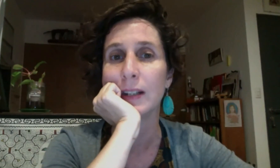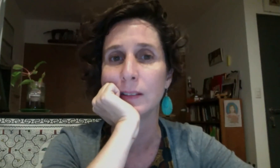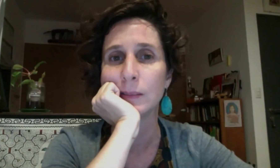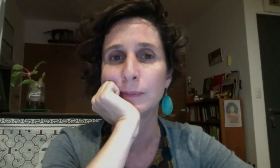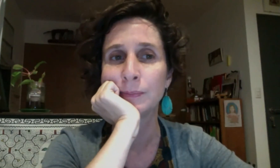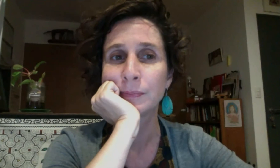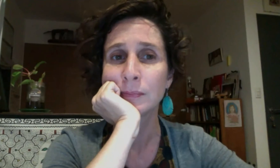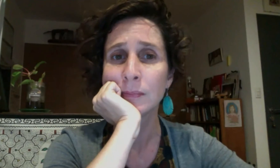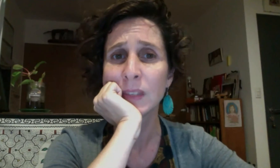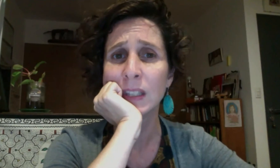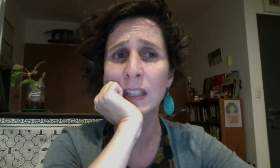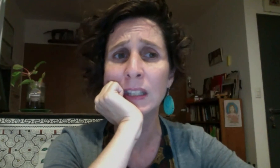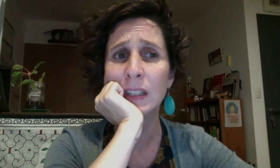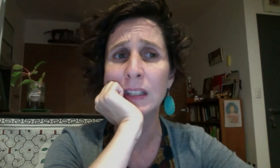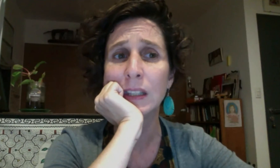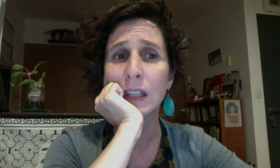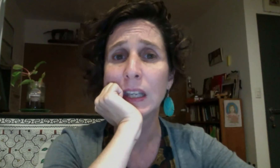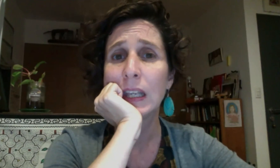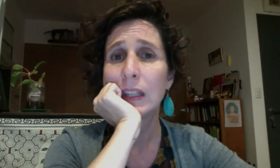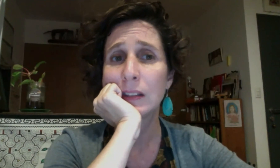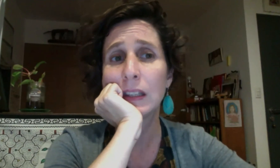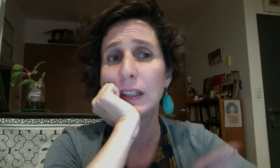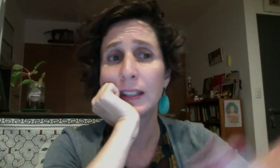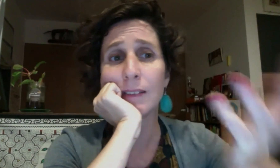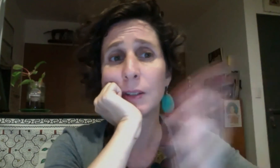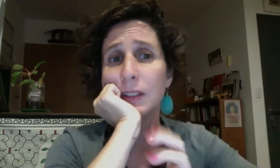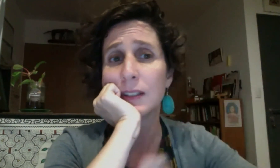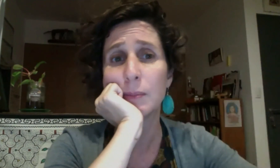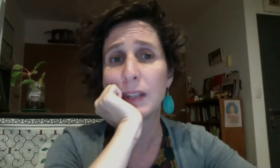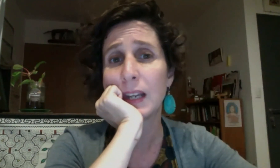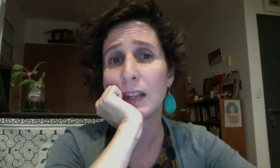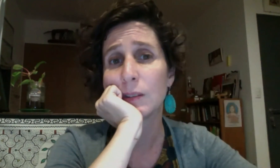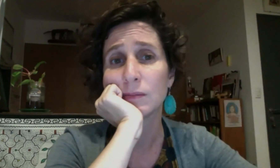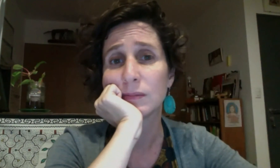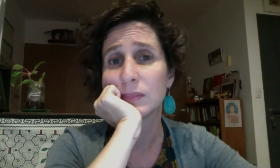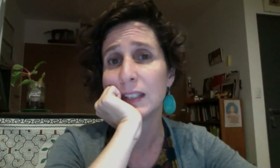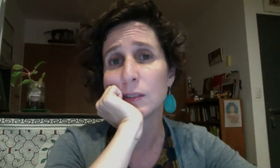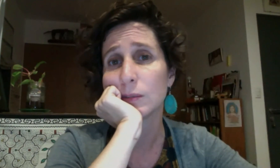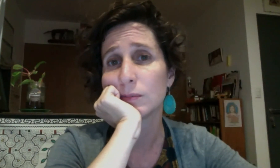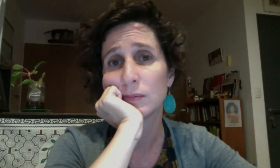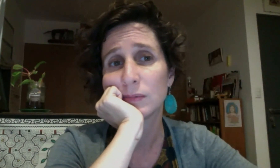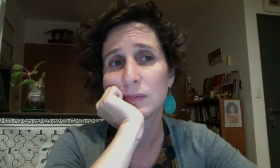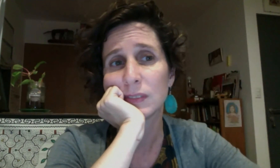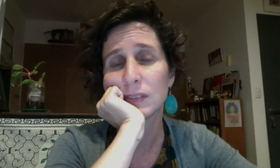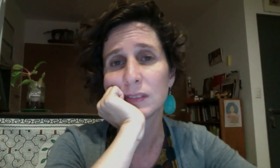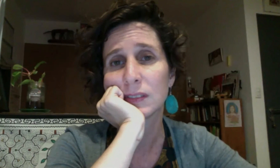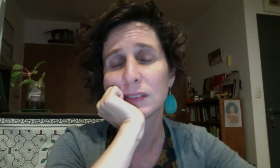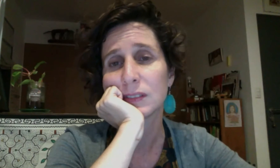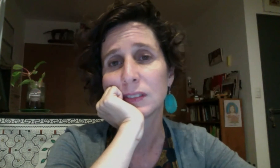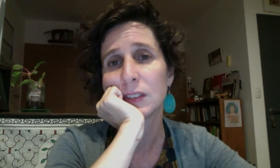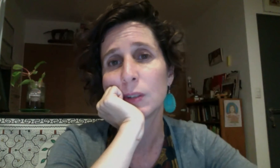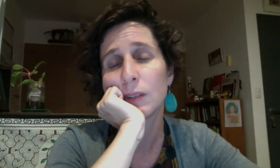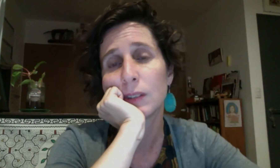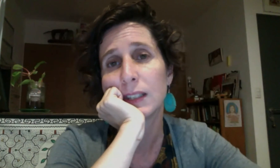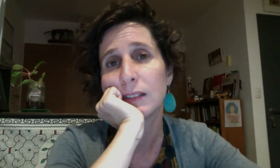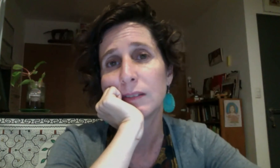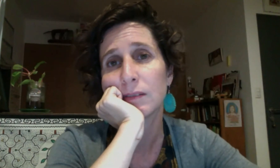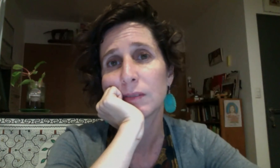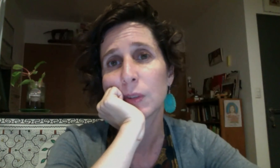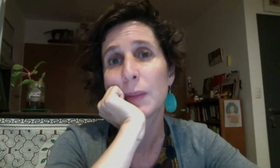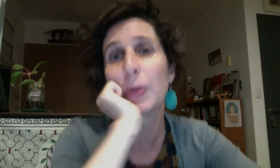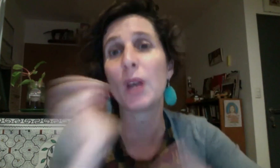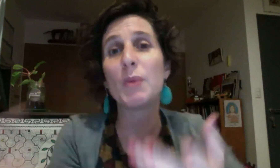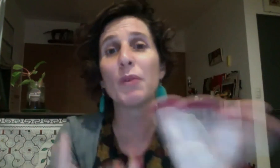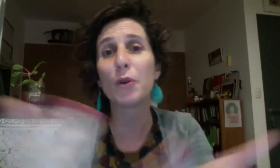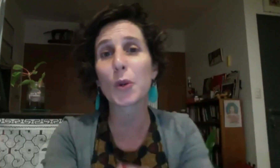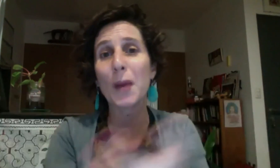escolar, ¿no? Y sí, y el trabajo interdisciplinario, de hecho, yo creo que, o